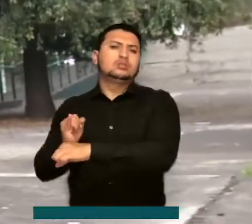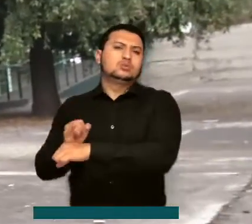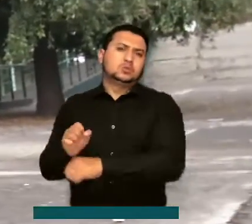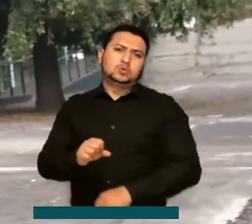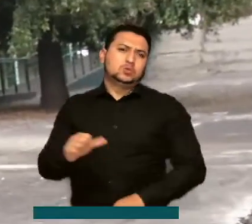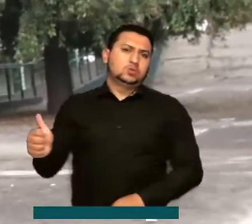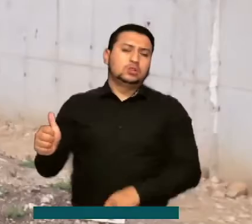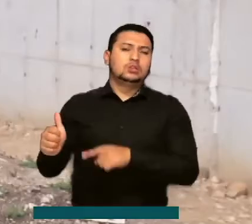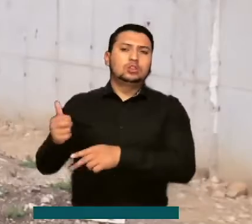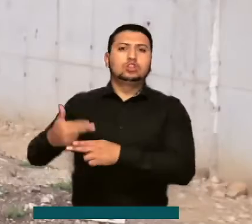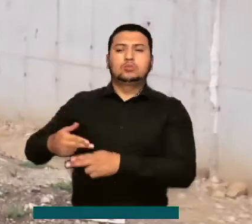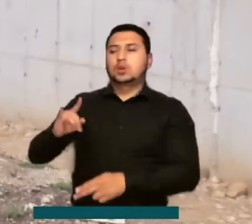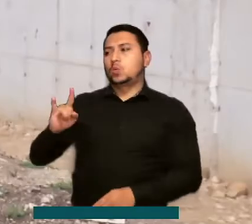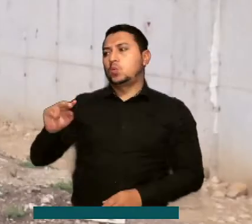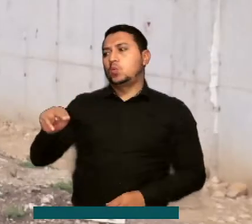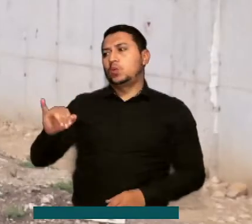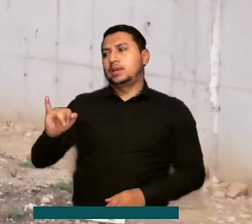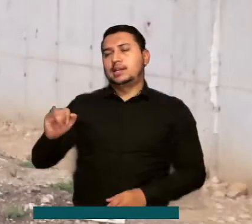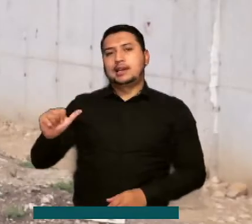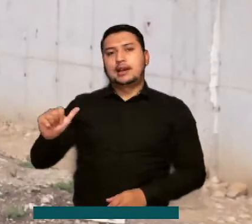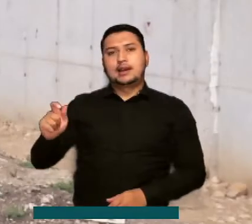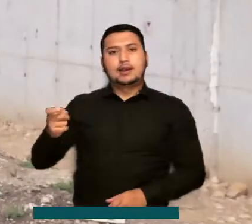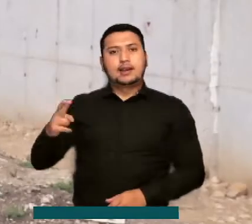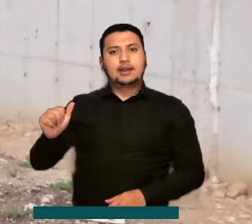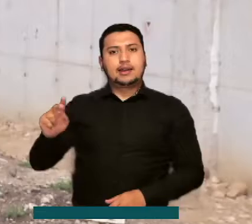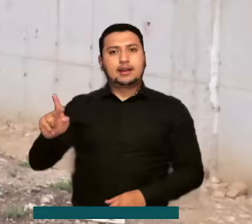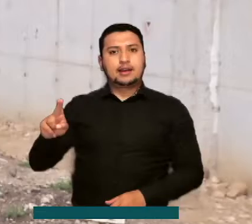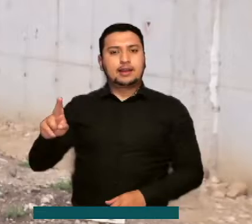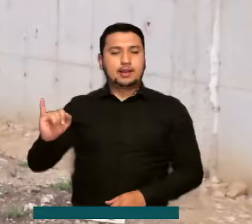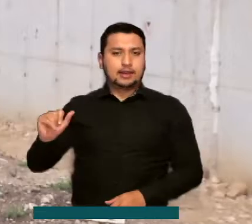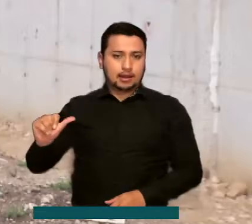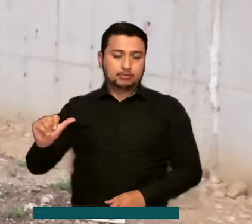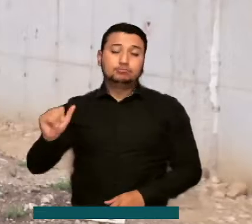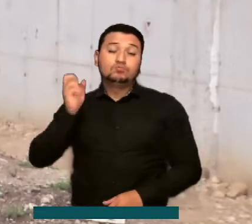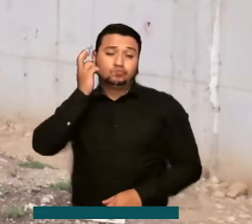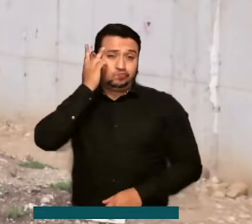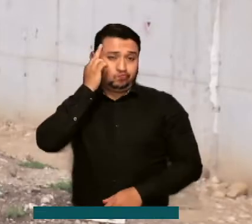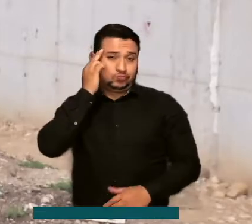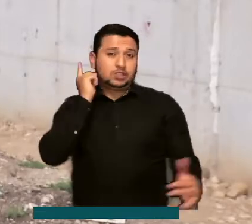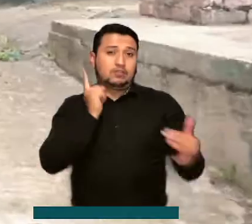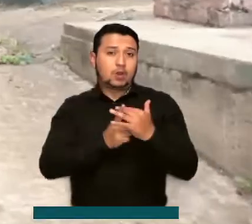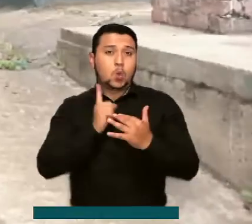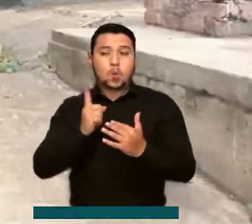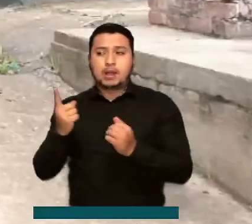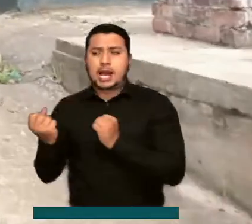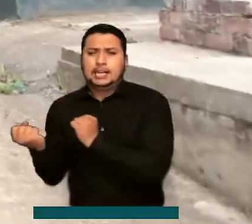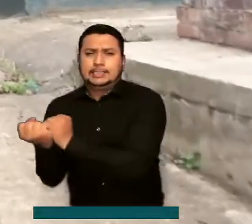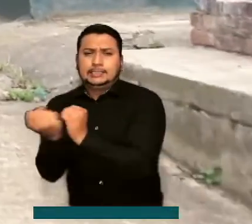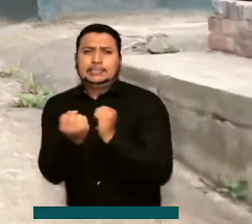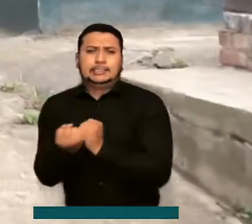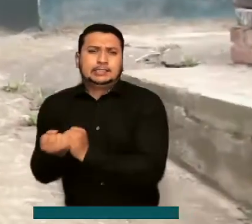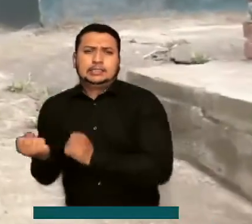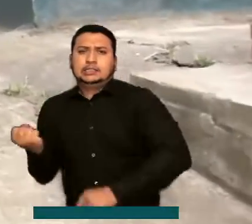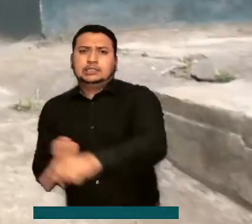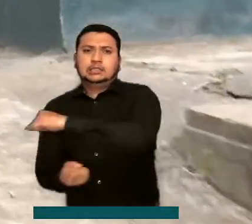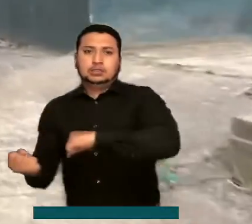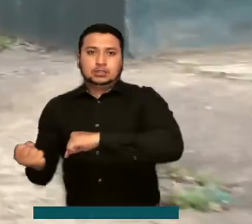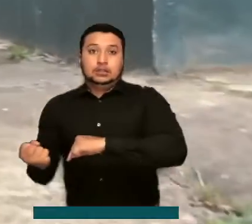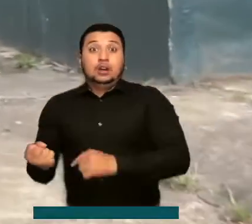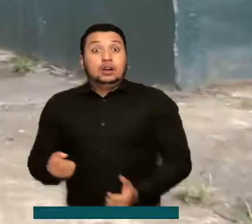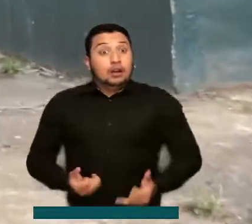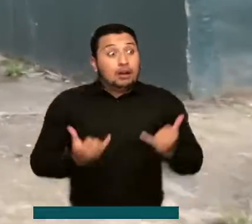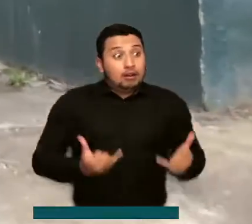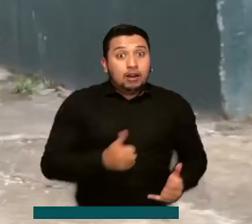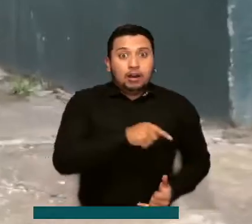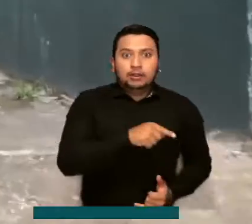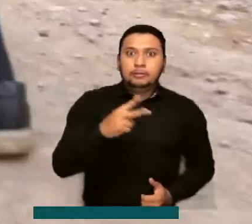una institución que es la unidad agraria, y pues obviamente nos afectó porque nos tocaba, como decir, estudiar hacinados. Hoy, luego de casi